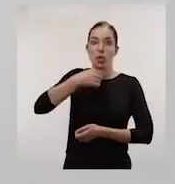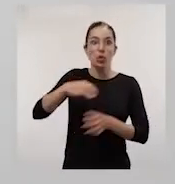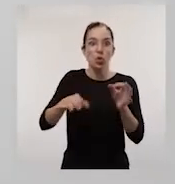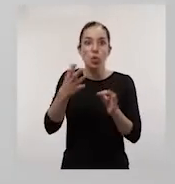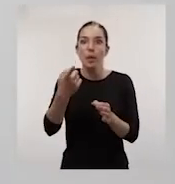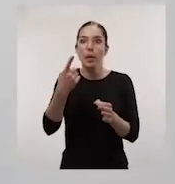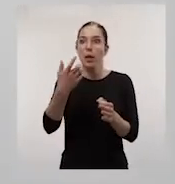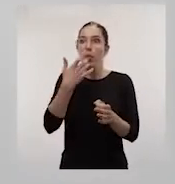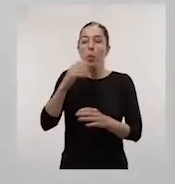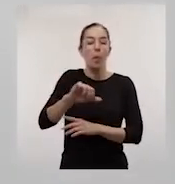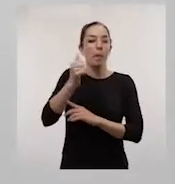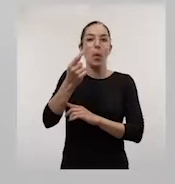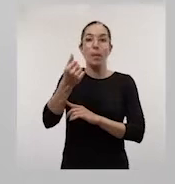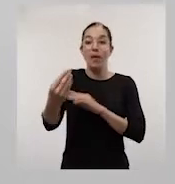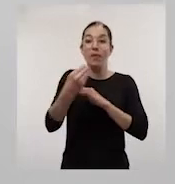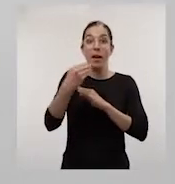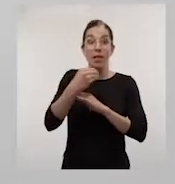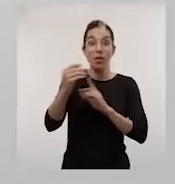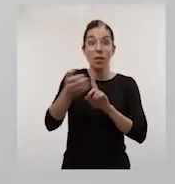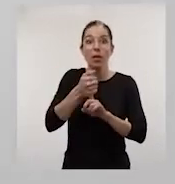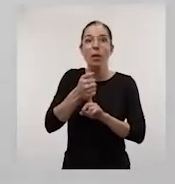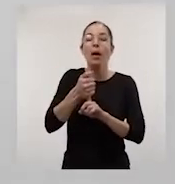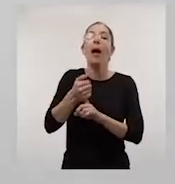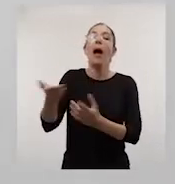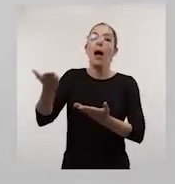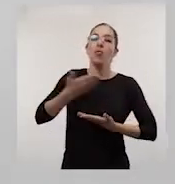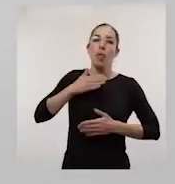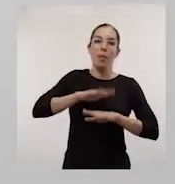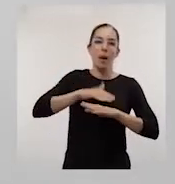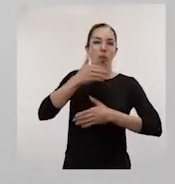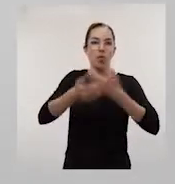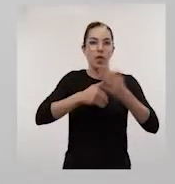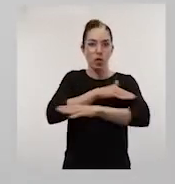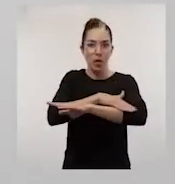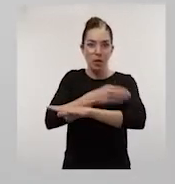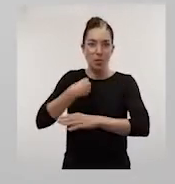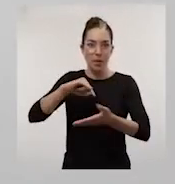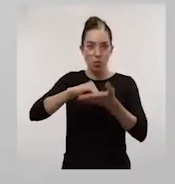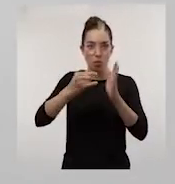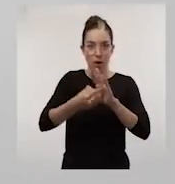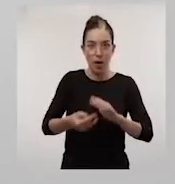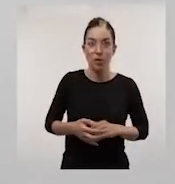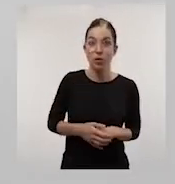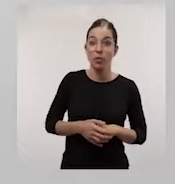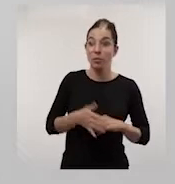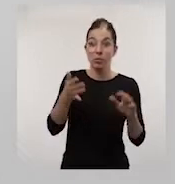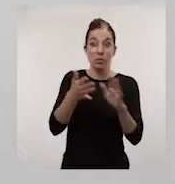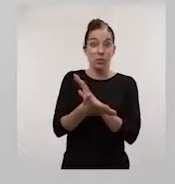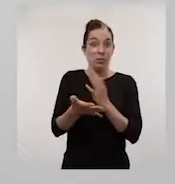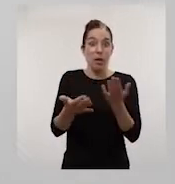y hemos obtenido financiación en diferentes convocatorias ayudándonos en todo el proceso de administración de ese proyecto